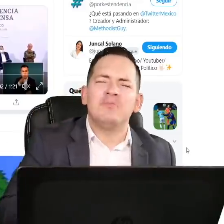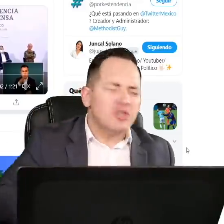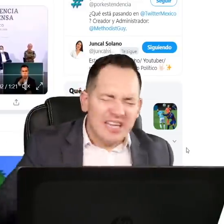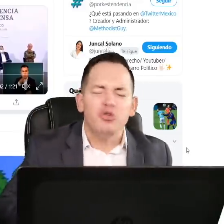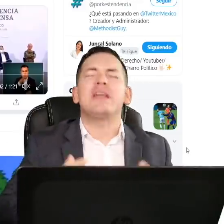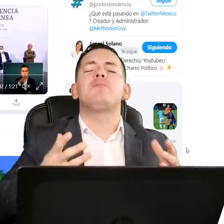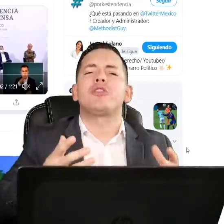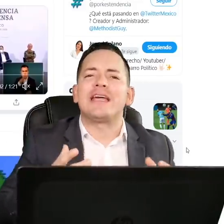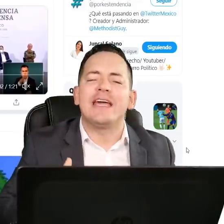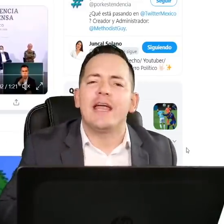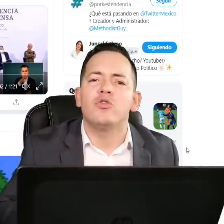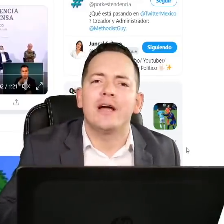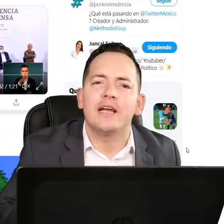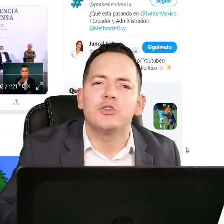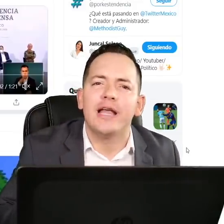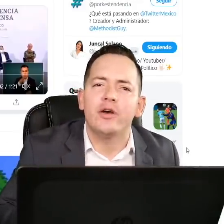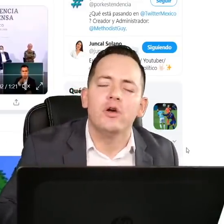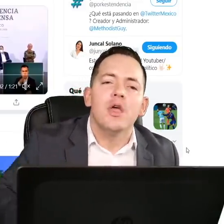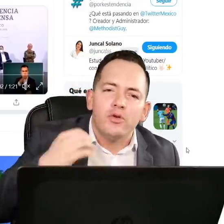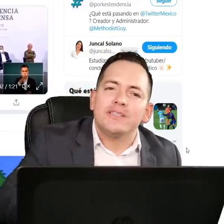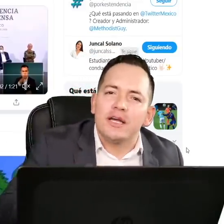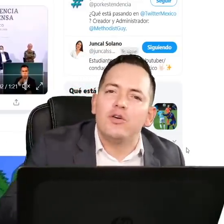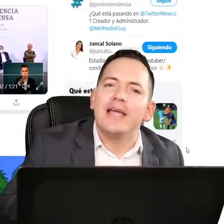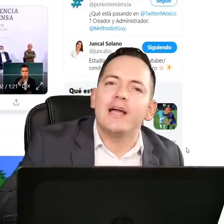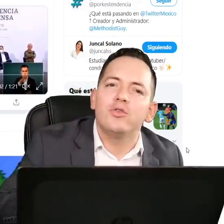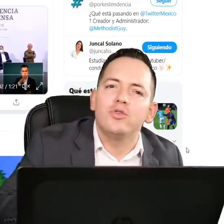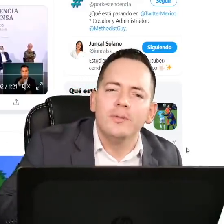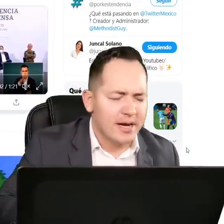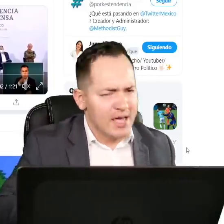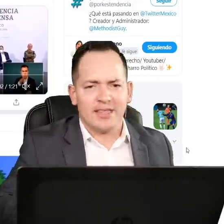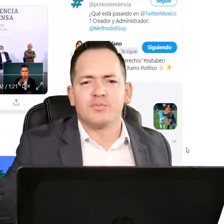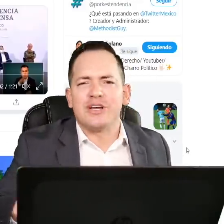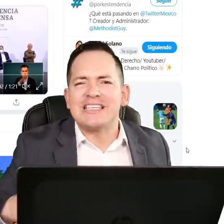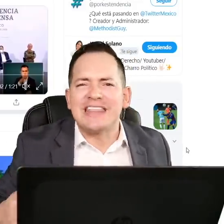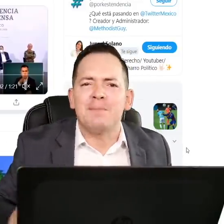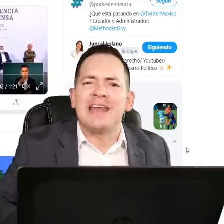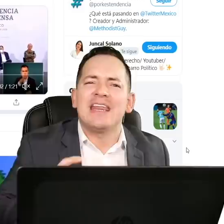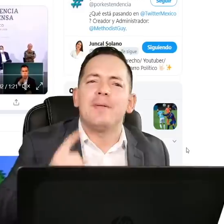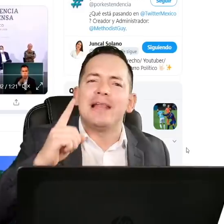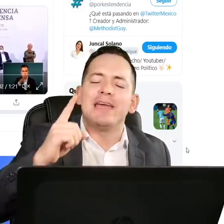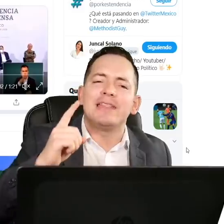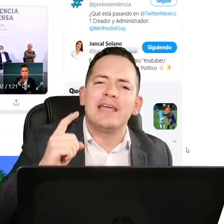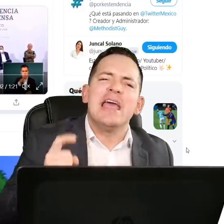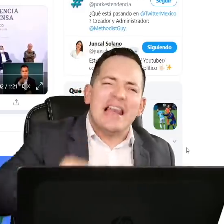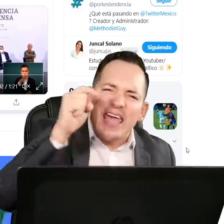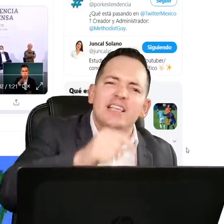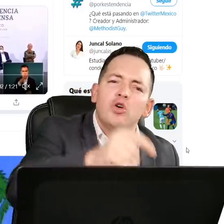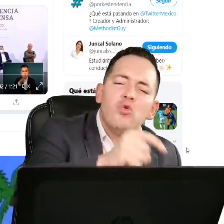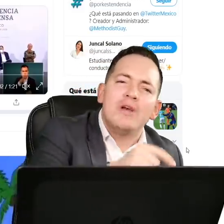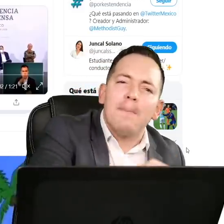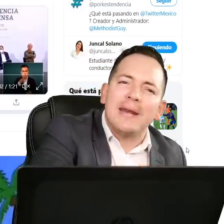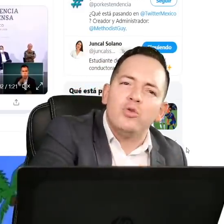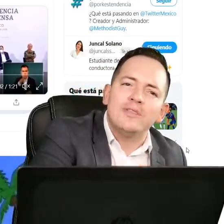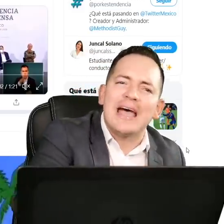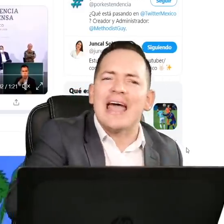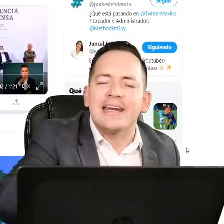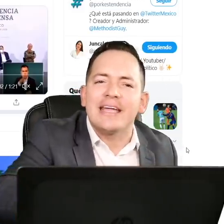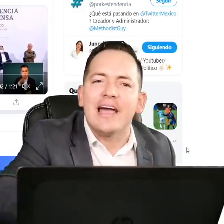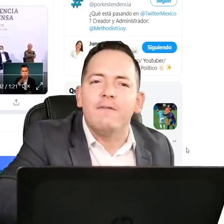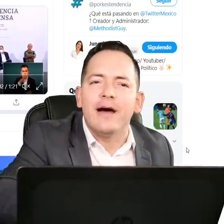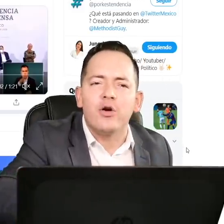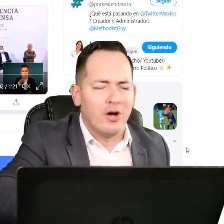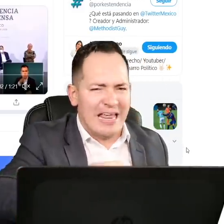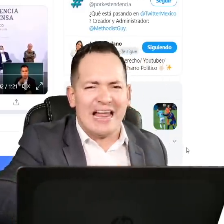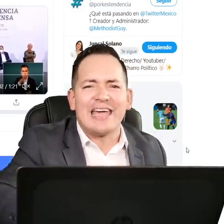hoy veremos que urge proteger a juncal solano nuestra colega youtuber después que de manera valiente le hizo una pregunta a